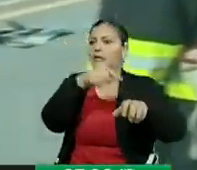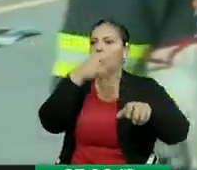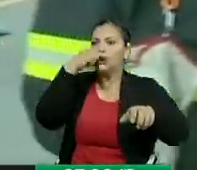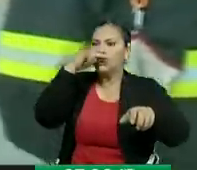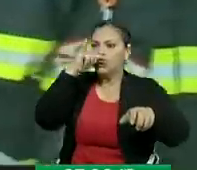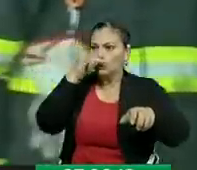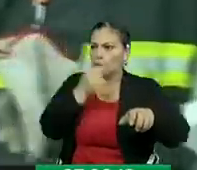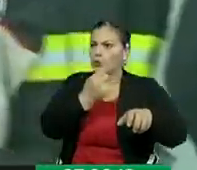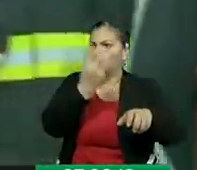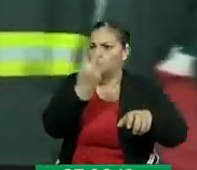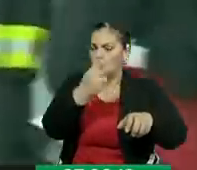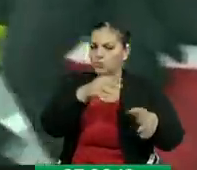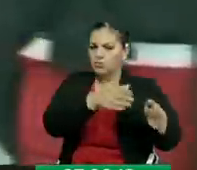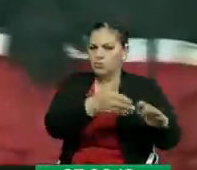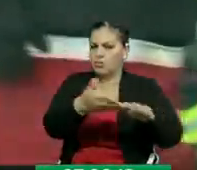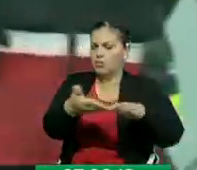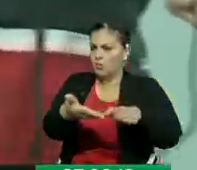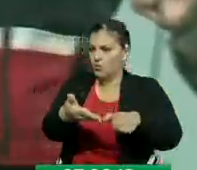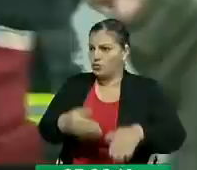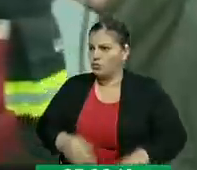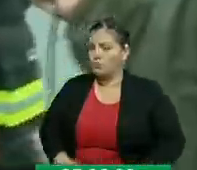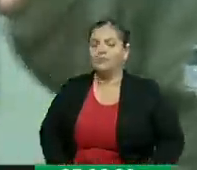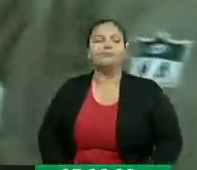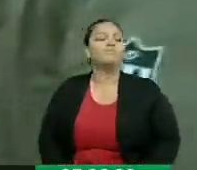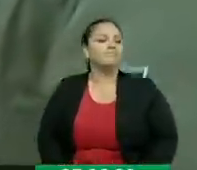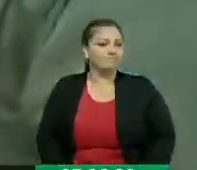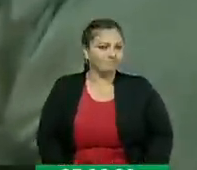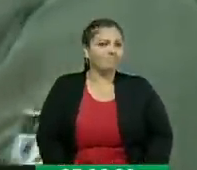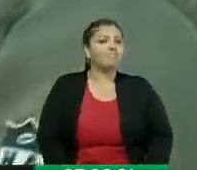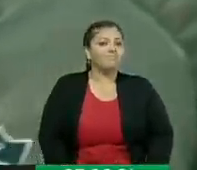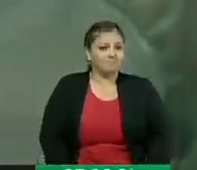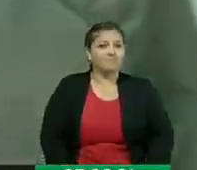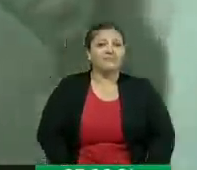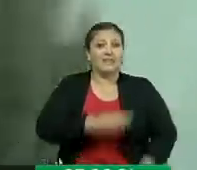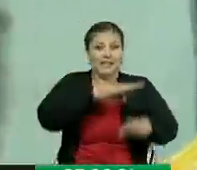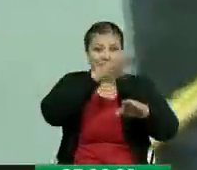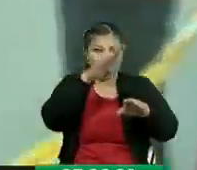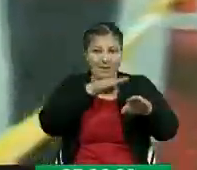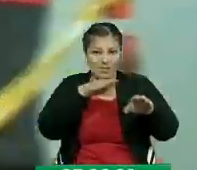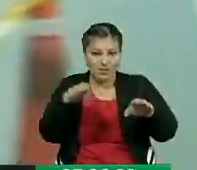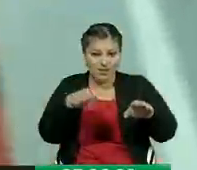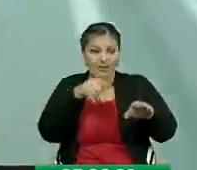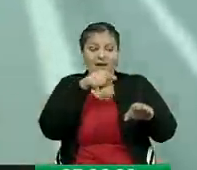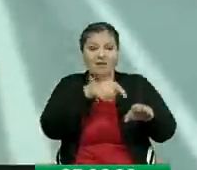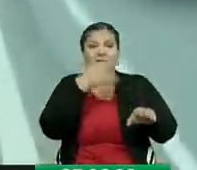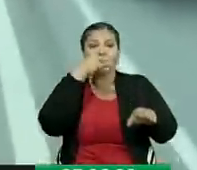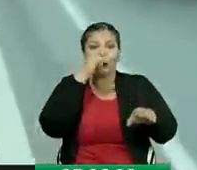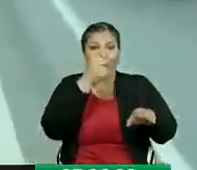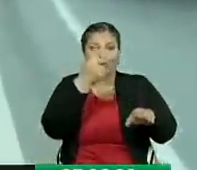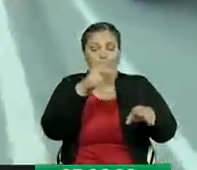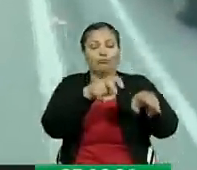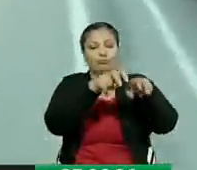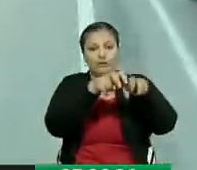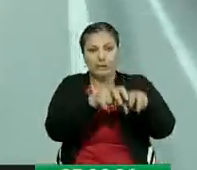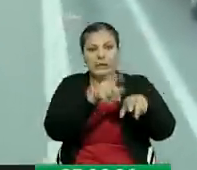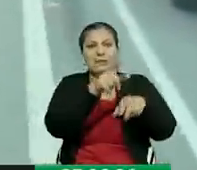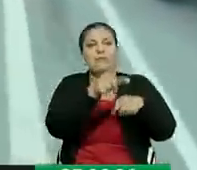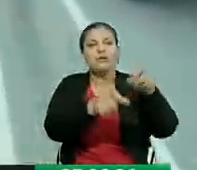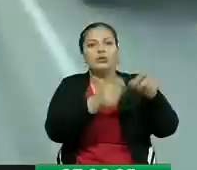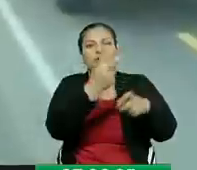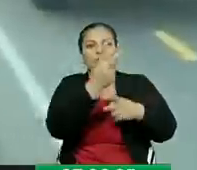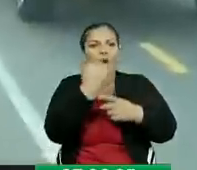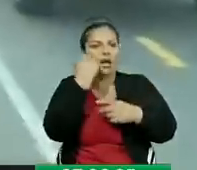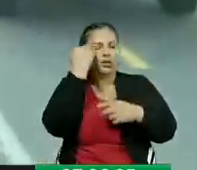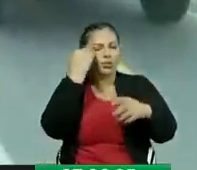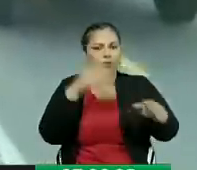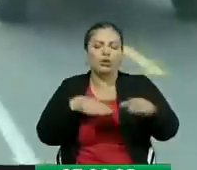¿no? Así es, hay dos niños fallecidos del accidente de tránsito en la parte de más arriba. De las primeras indagaciones, ¿ustedes saben